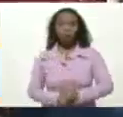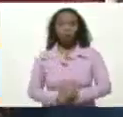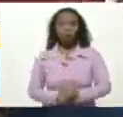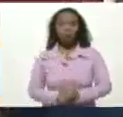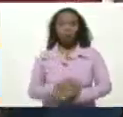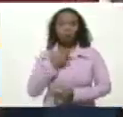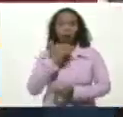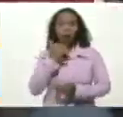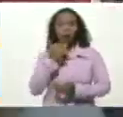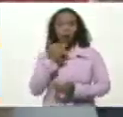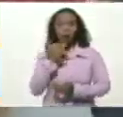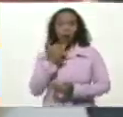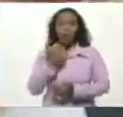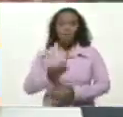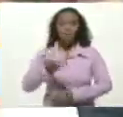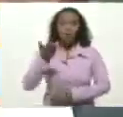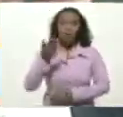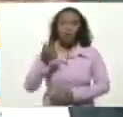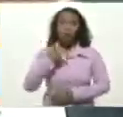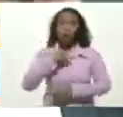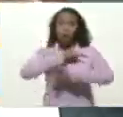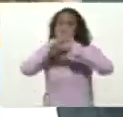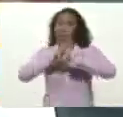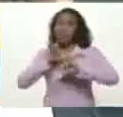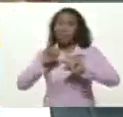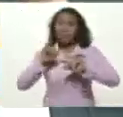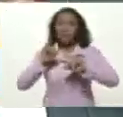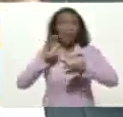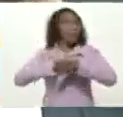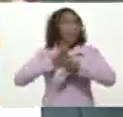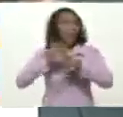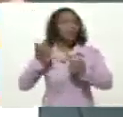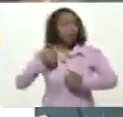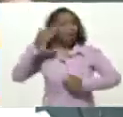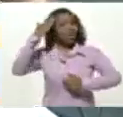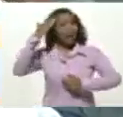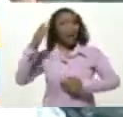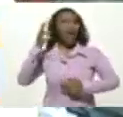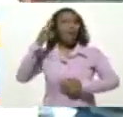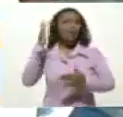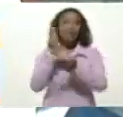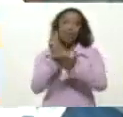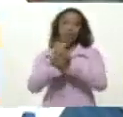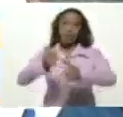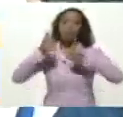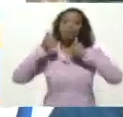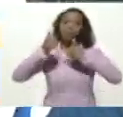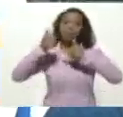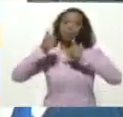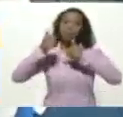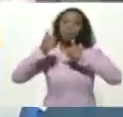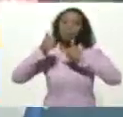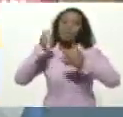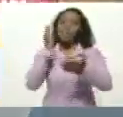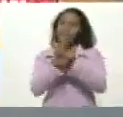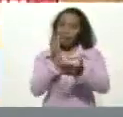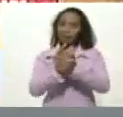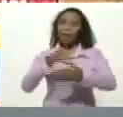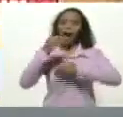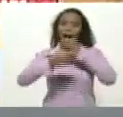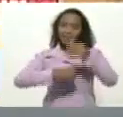algo importante. Me siento muy feliz porque sé que la mujer siempre lo va a hacer bien. Siempre lo van a hacer